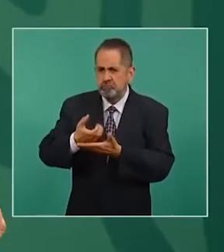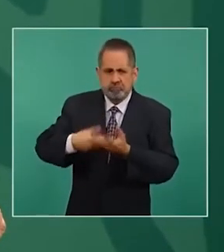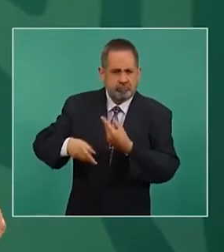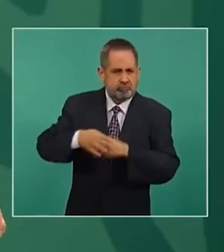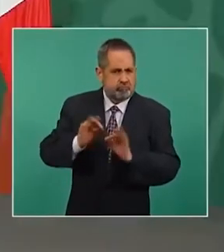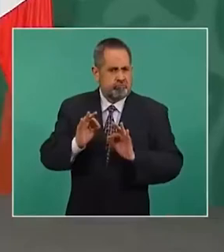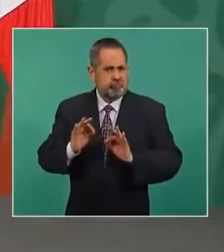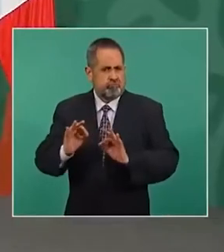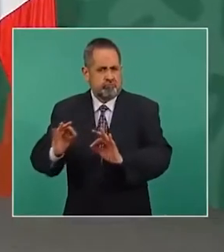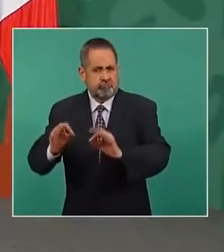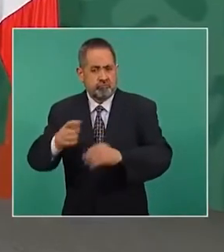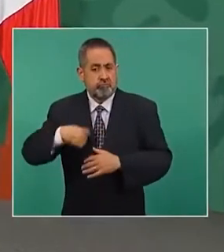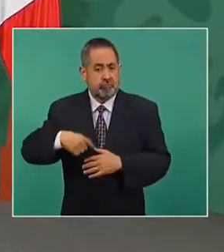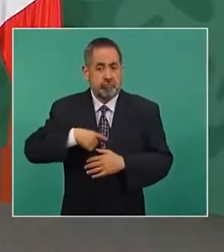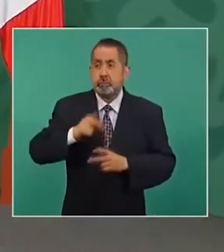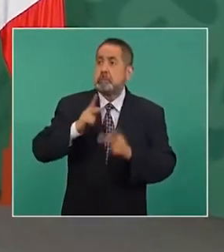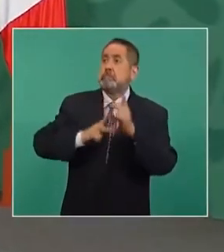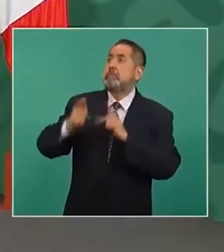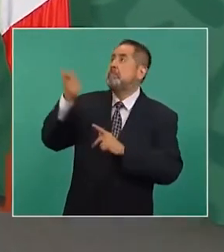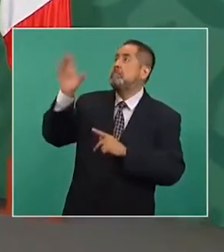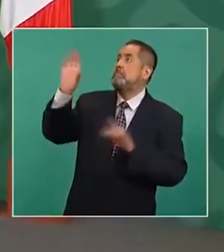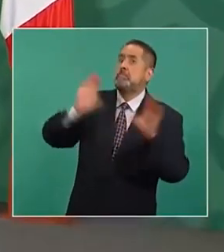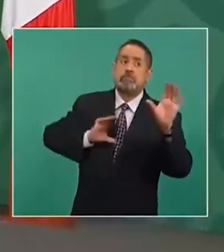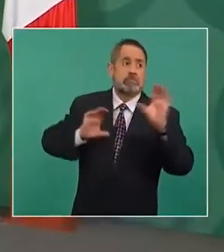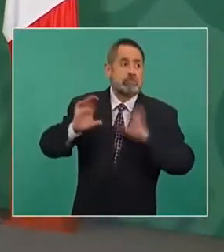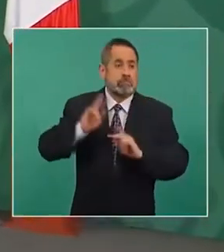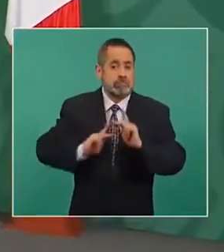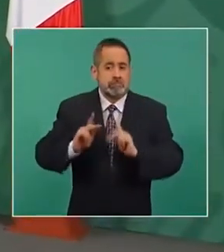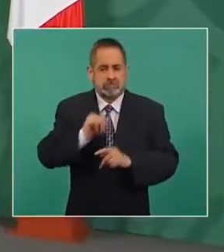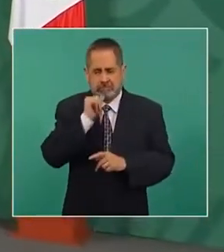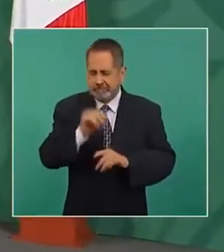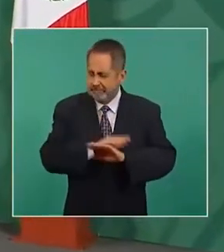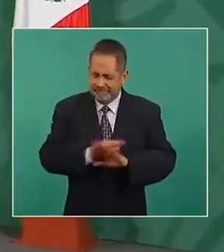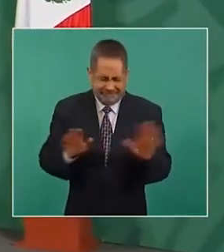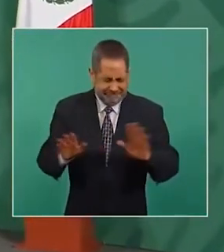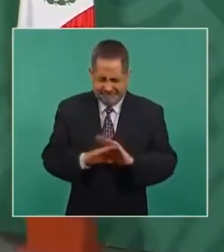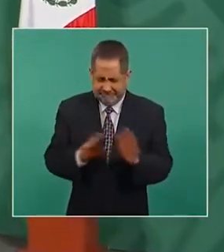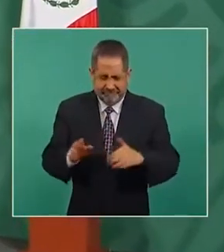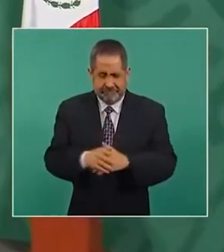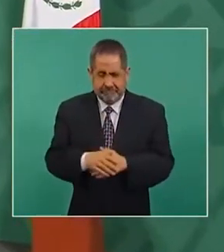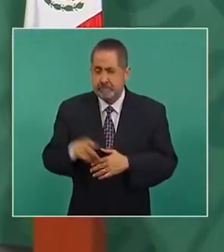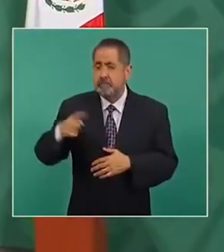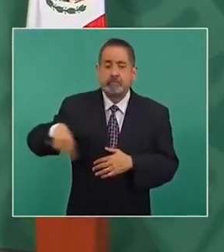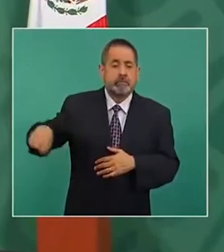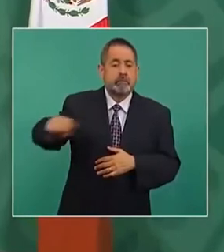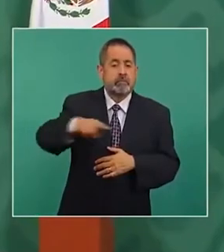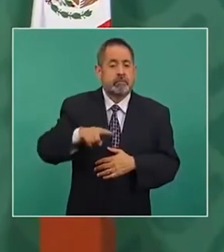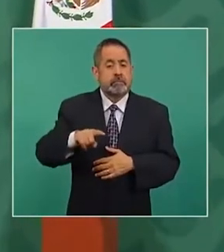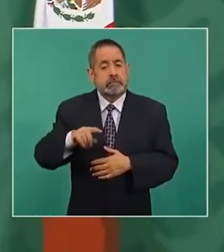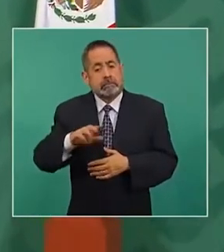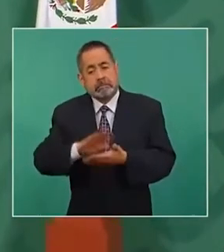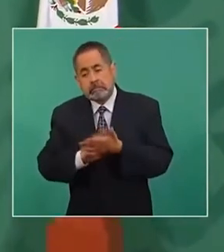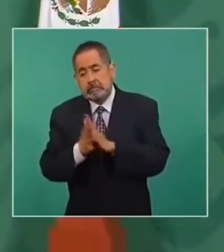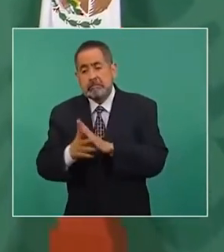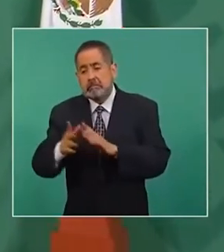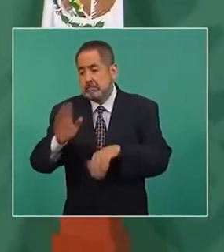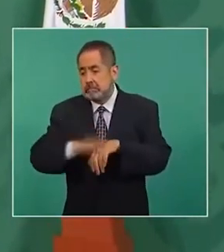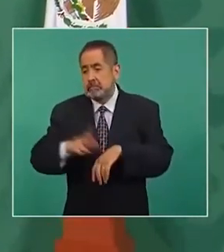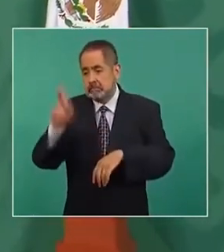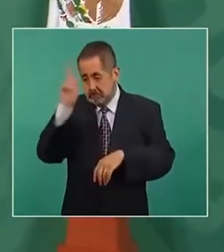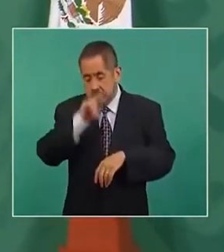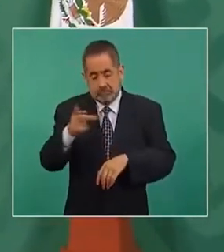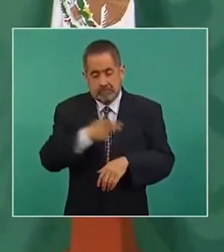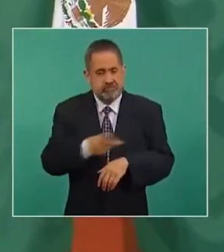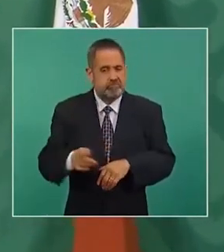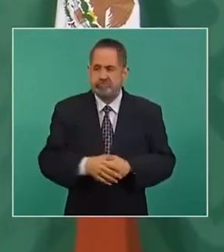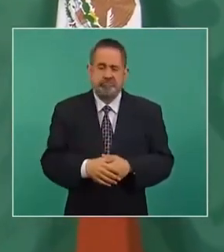país, no se ha empobrecido al pueblo a pesar